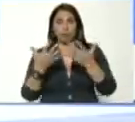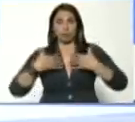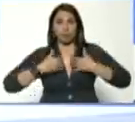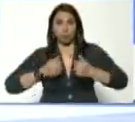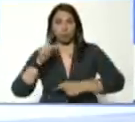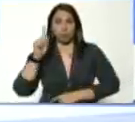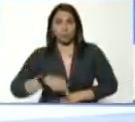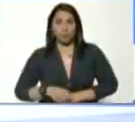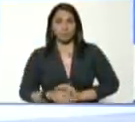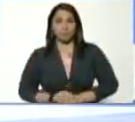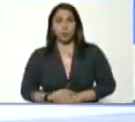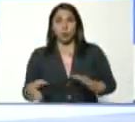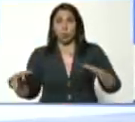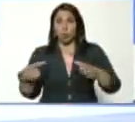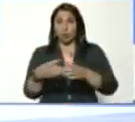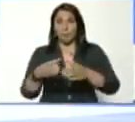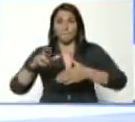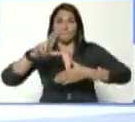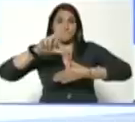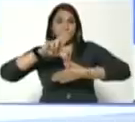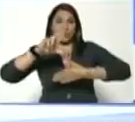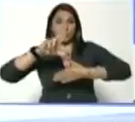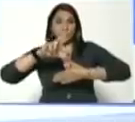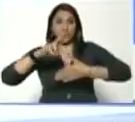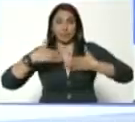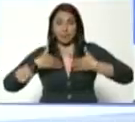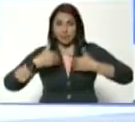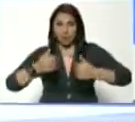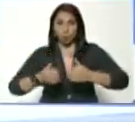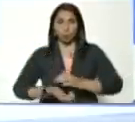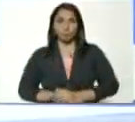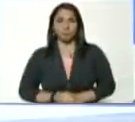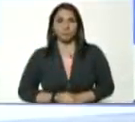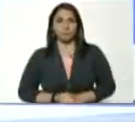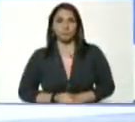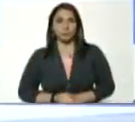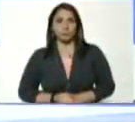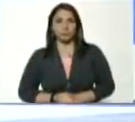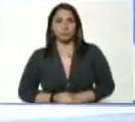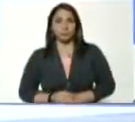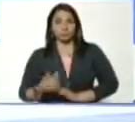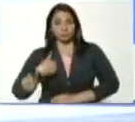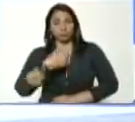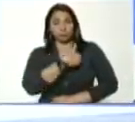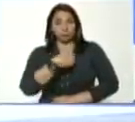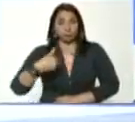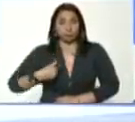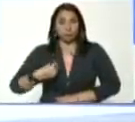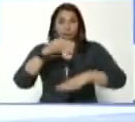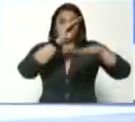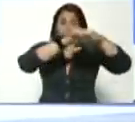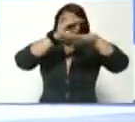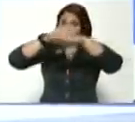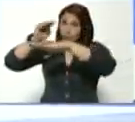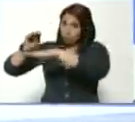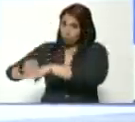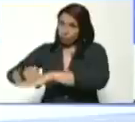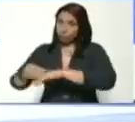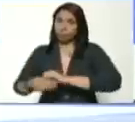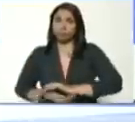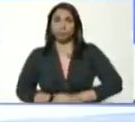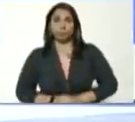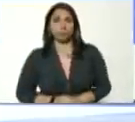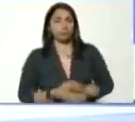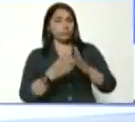la Organización Panamericana de la Salud. Y yo quería, bueno, alertar